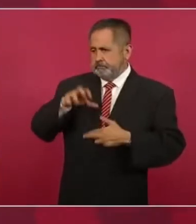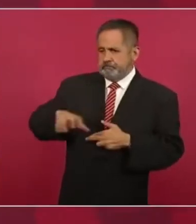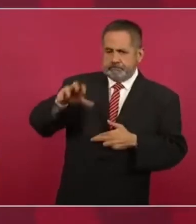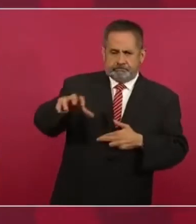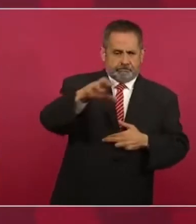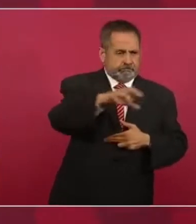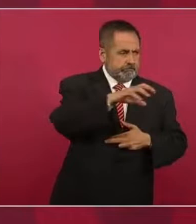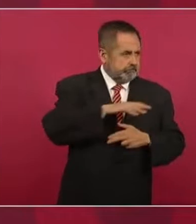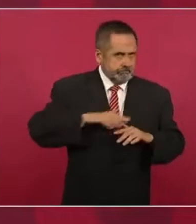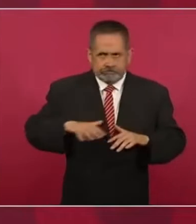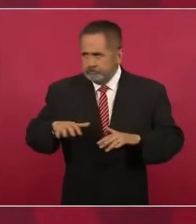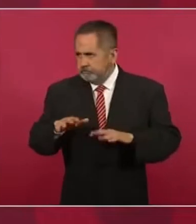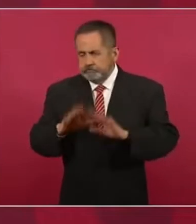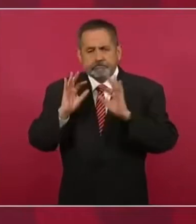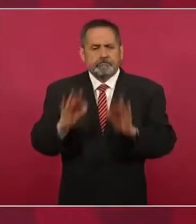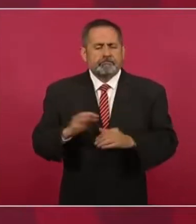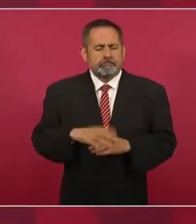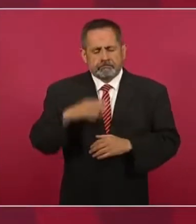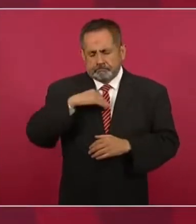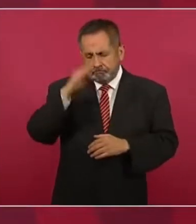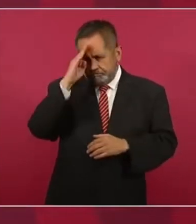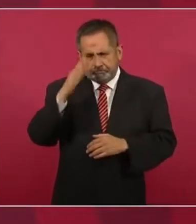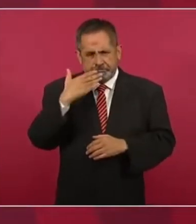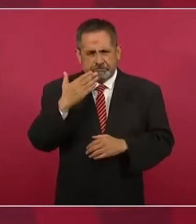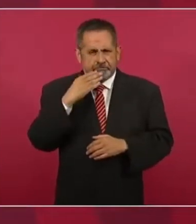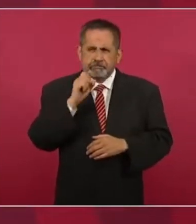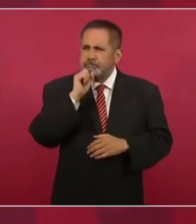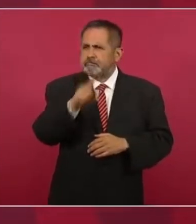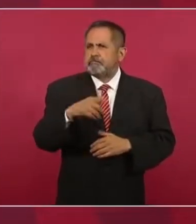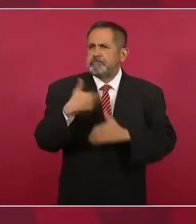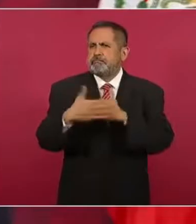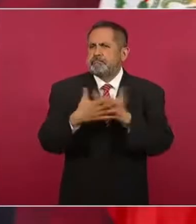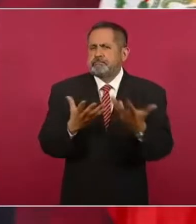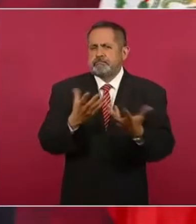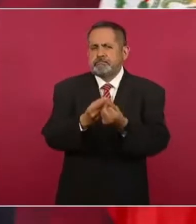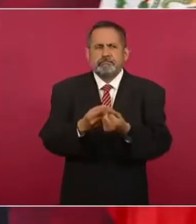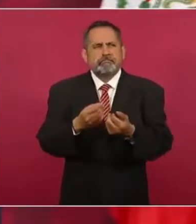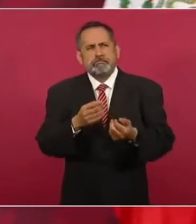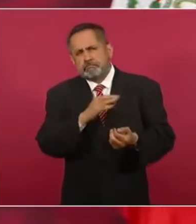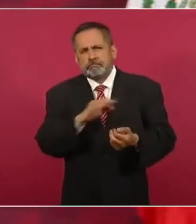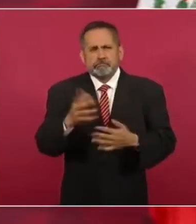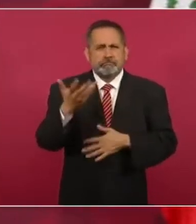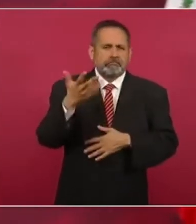Pienso que nos vamos a reunir con 10, 12,000